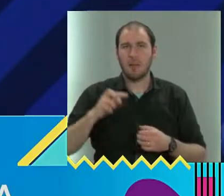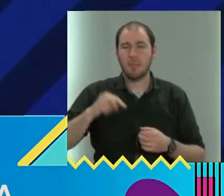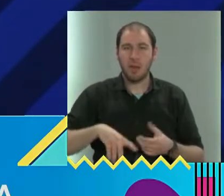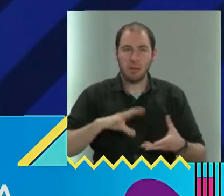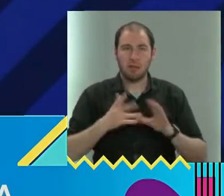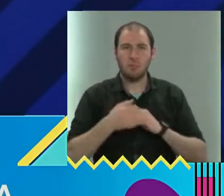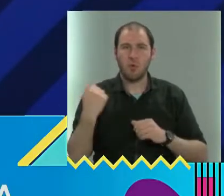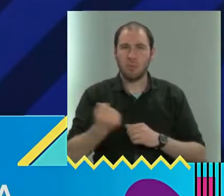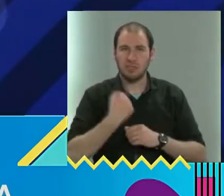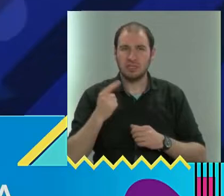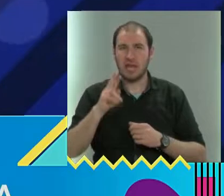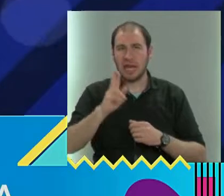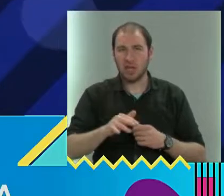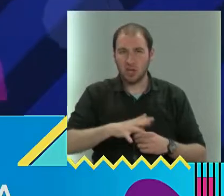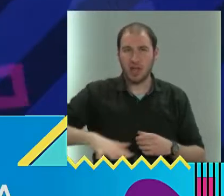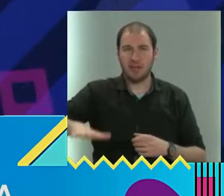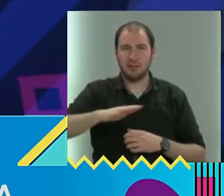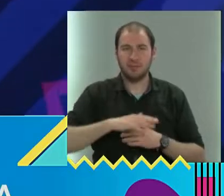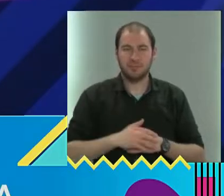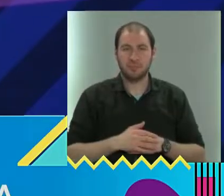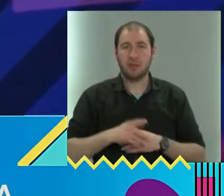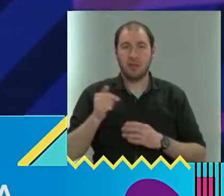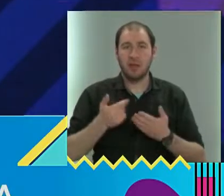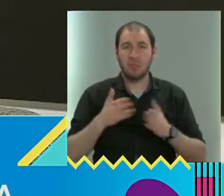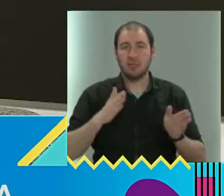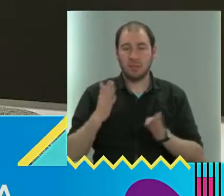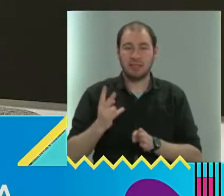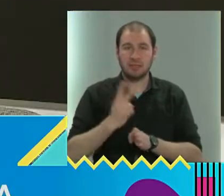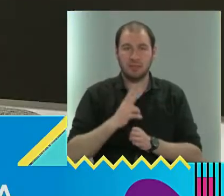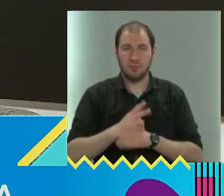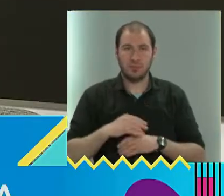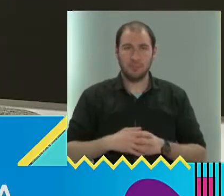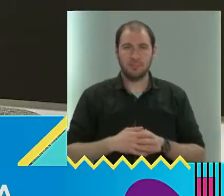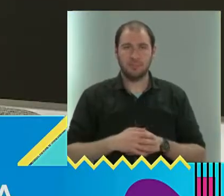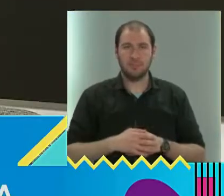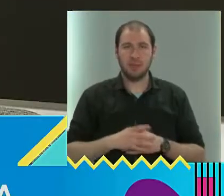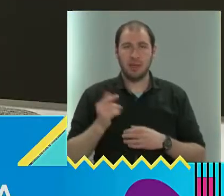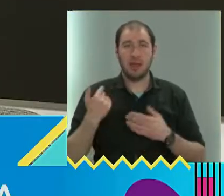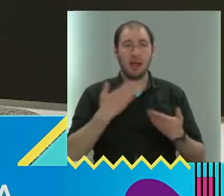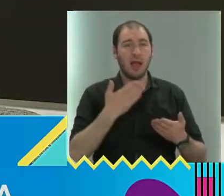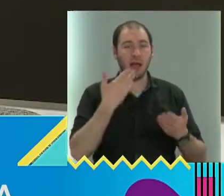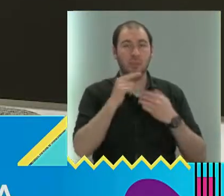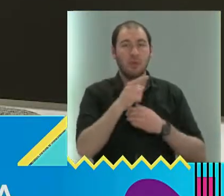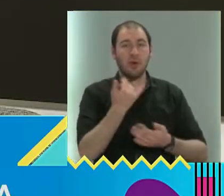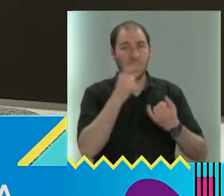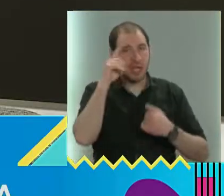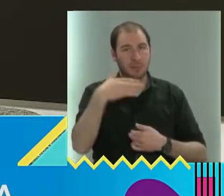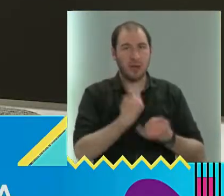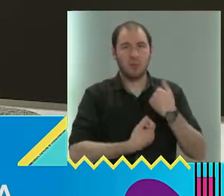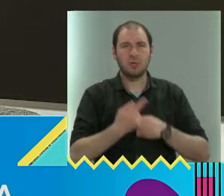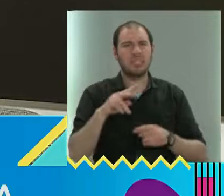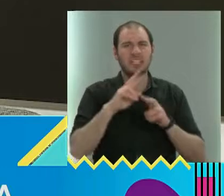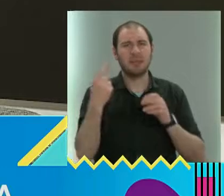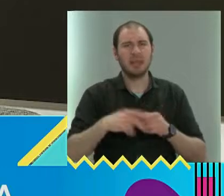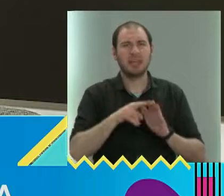planeamiento estratégico de las regiones. Así que abrimos este segundo bloque y te vamos a dar la palabra, Emma, para que nos cuentes un poco en qué